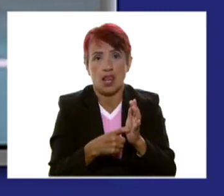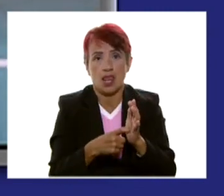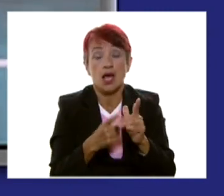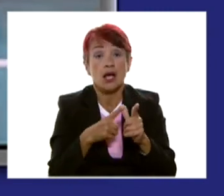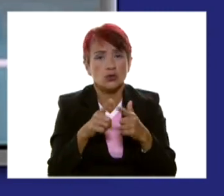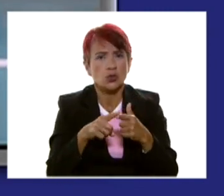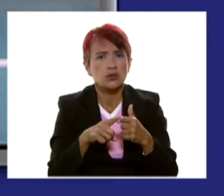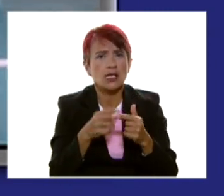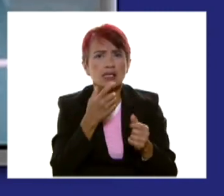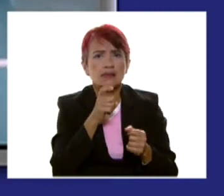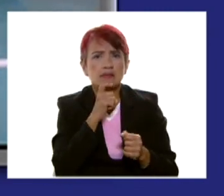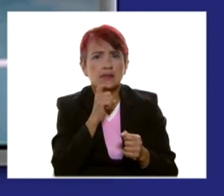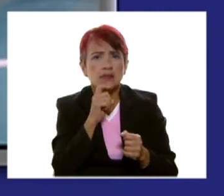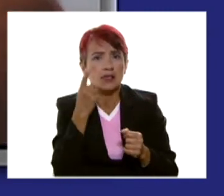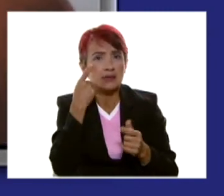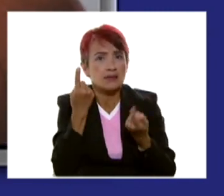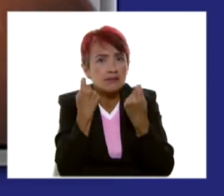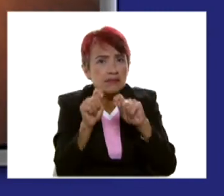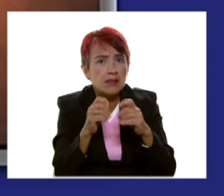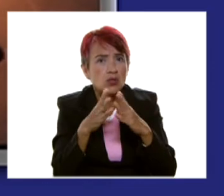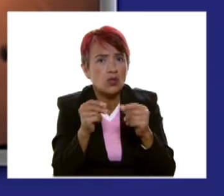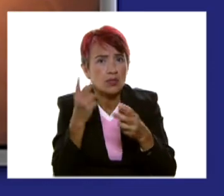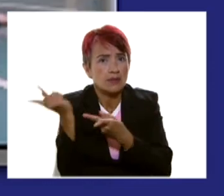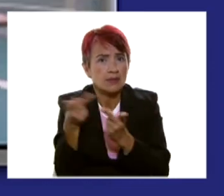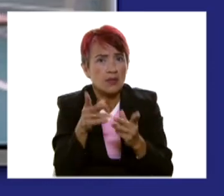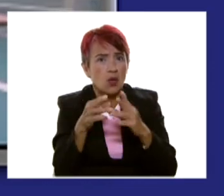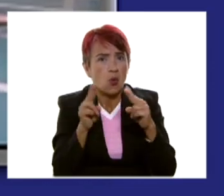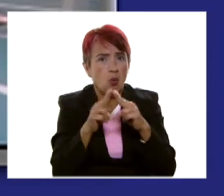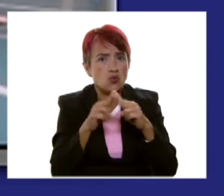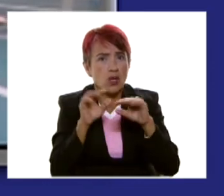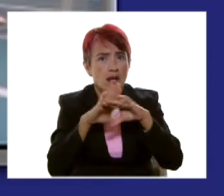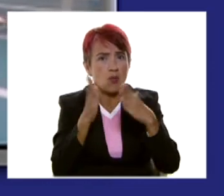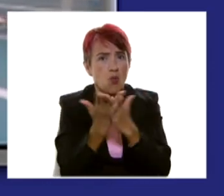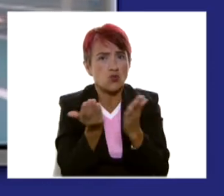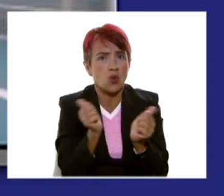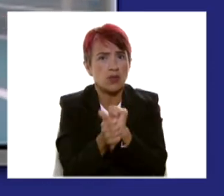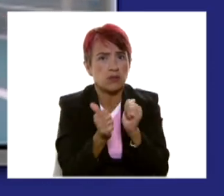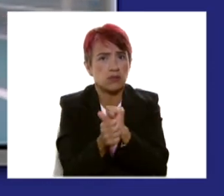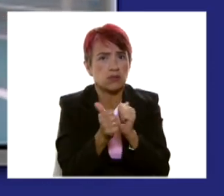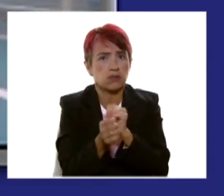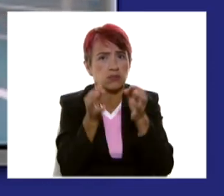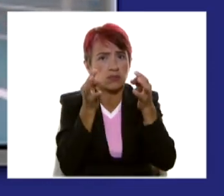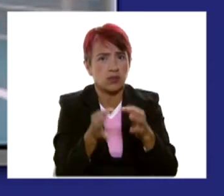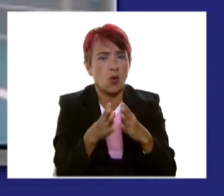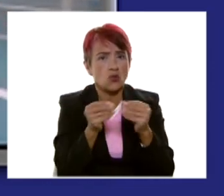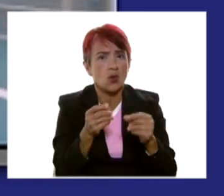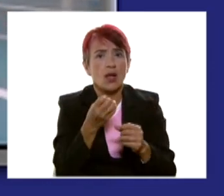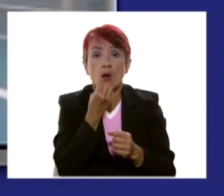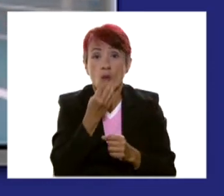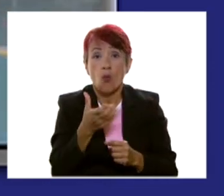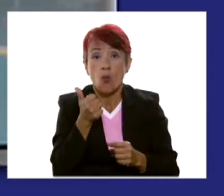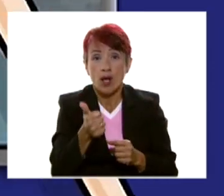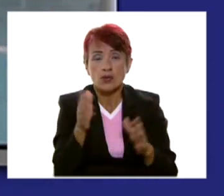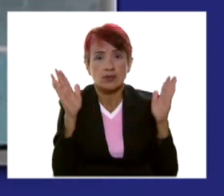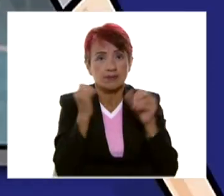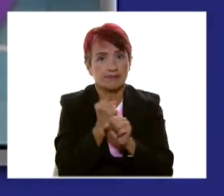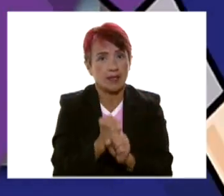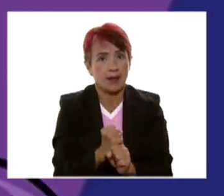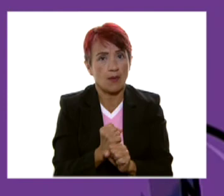único imposible es lo que no intentas, por eso te invitamos al mundo del deporte adaptado. Es maravilloso, te